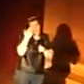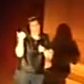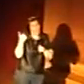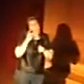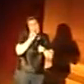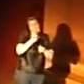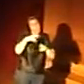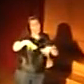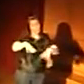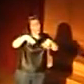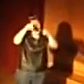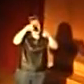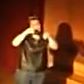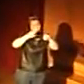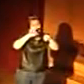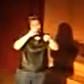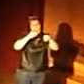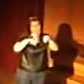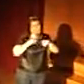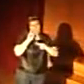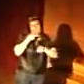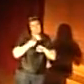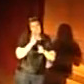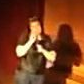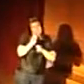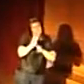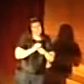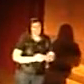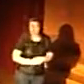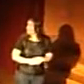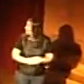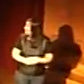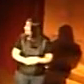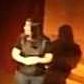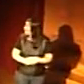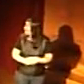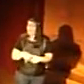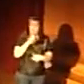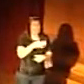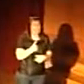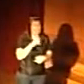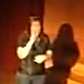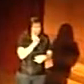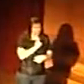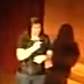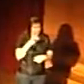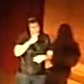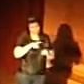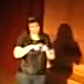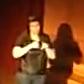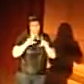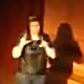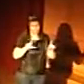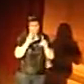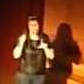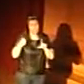sobre el monasterio San pedre de roda en ruinas no quiero dejar de ponerles también porque es otro tipo esto